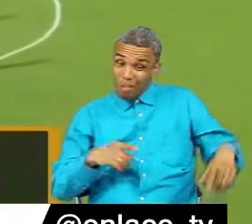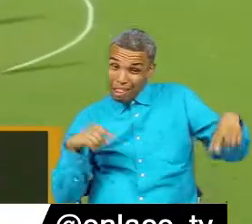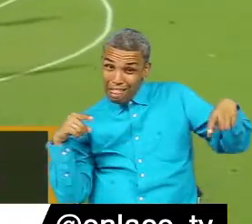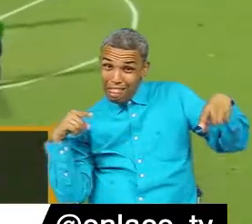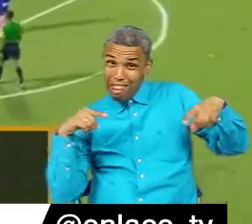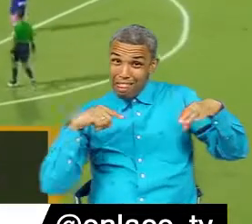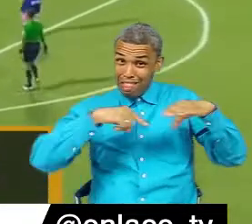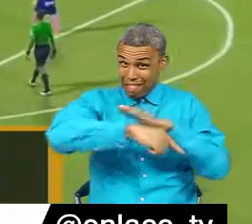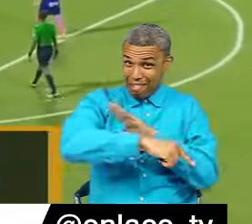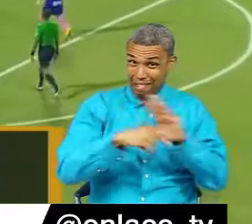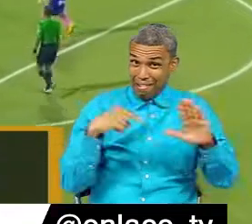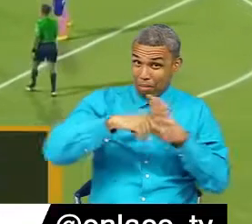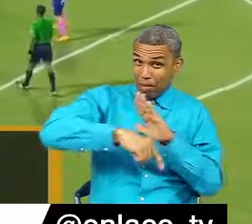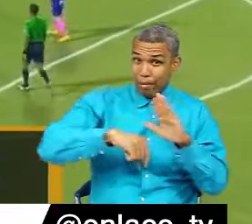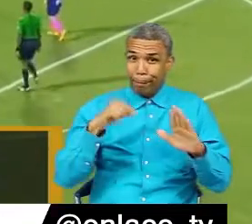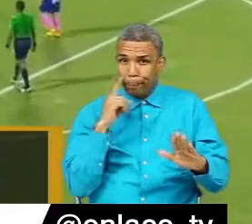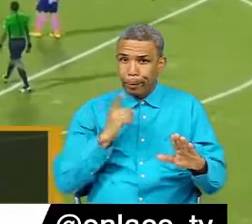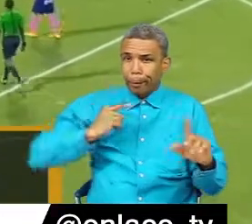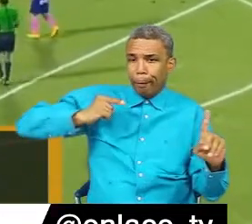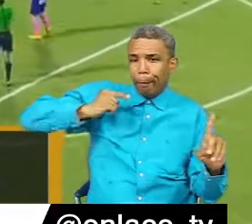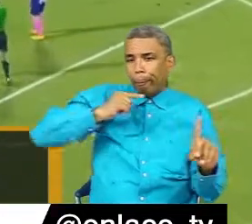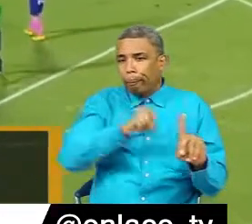no tuvimos fortuna, también tuvo fortuna.